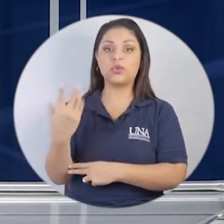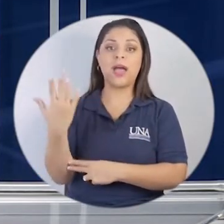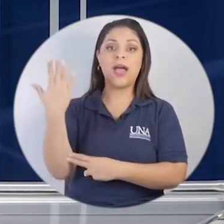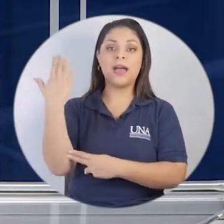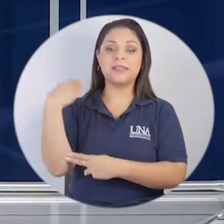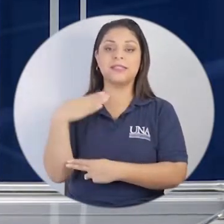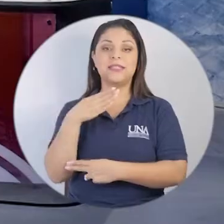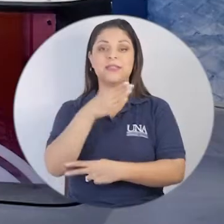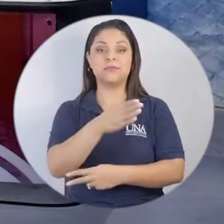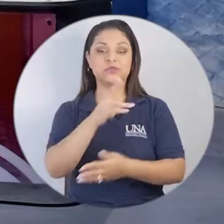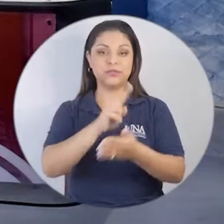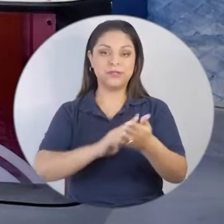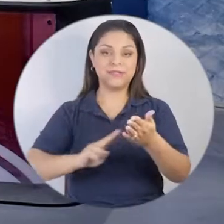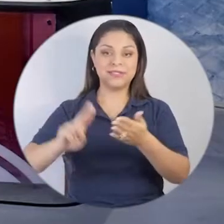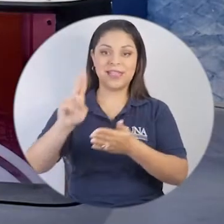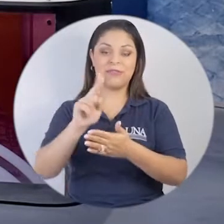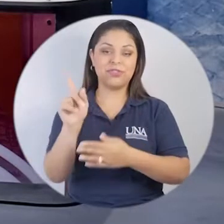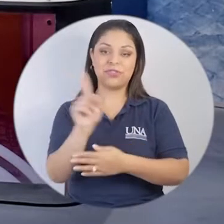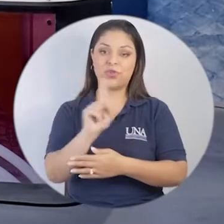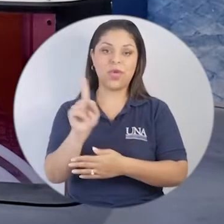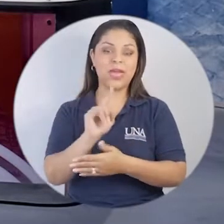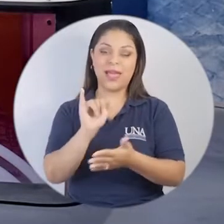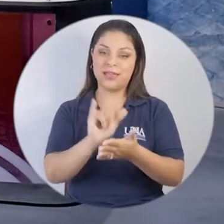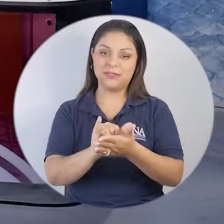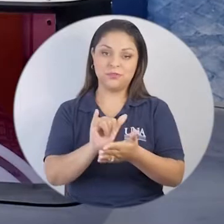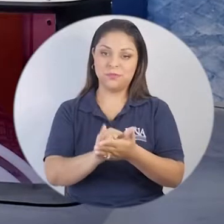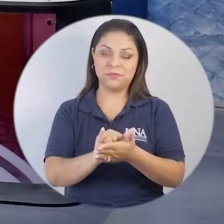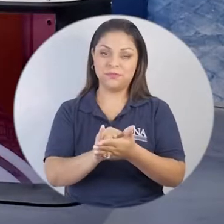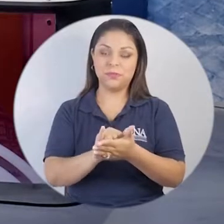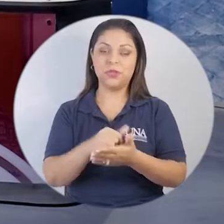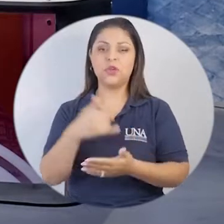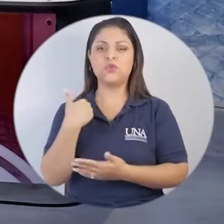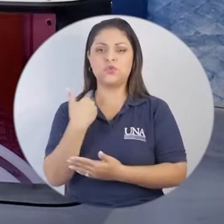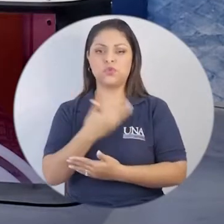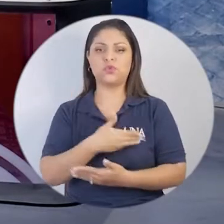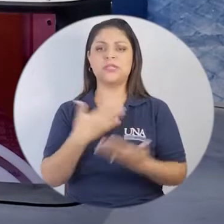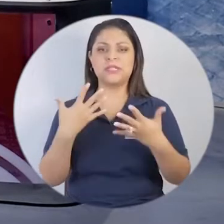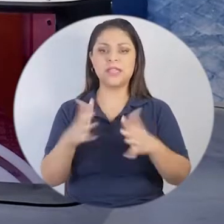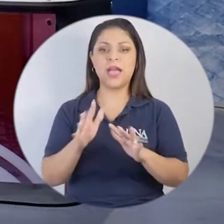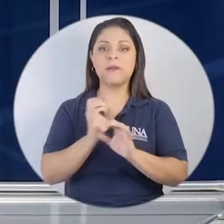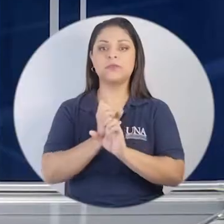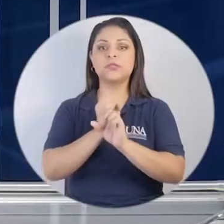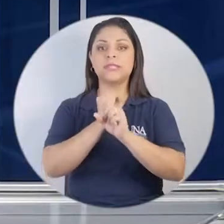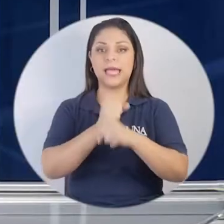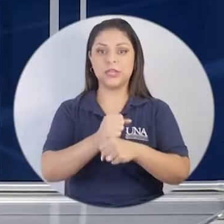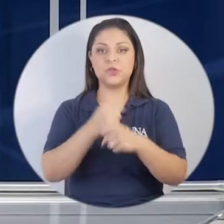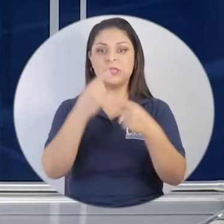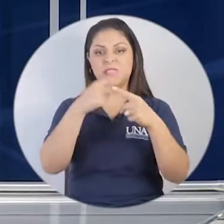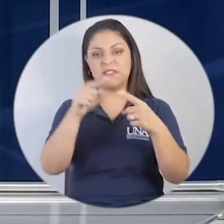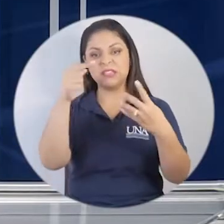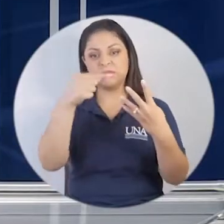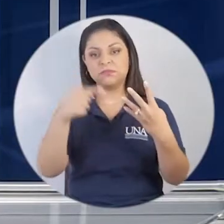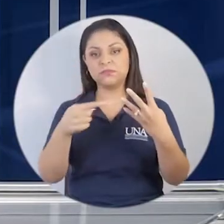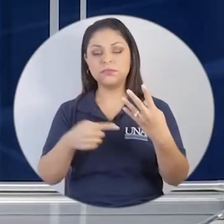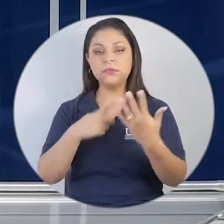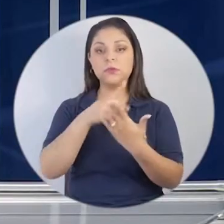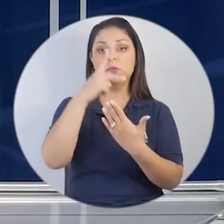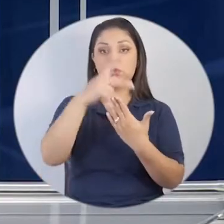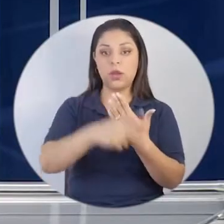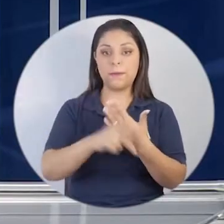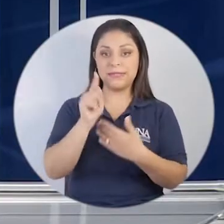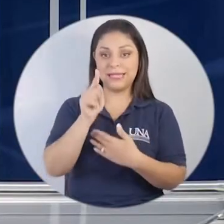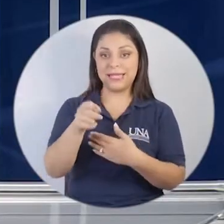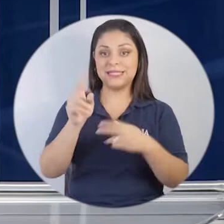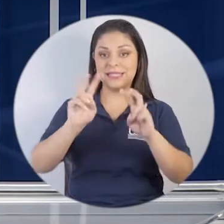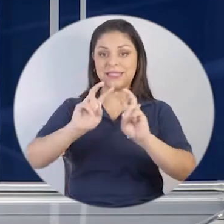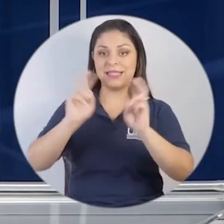a la universidad, no era así, ¿verdad? Nosotros hemos hecho varios programas sobre ese tema aquí en Una Mirada y